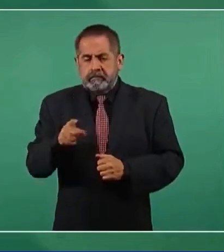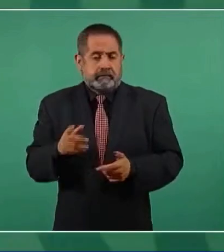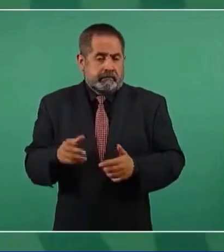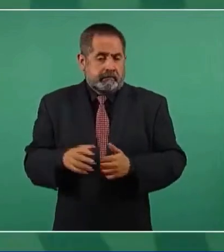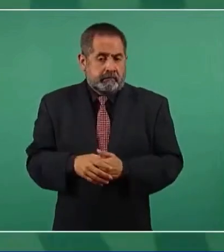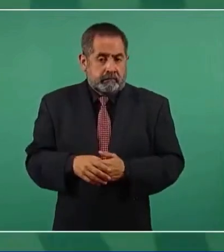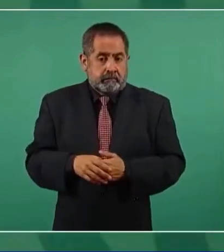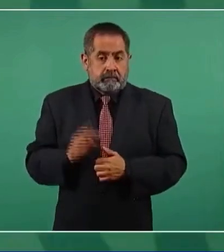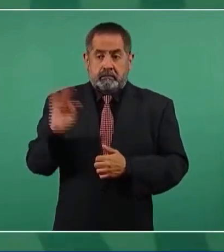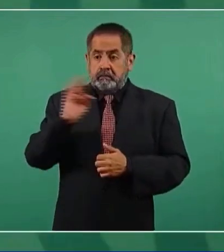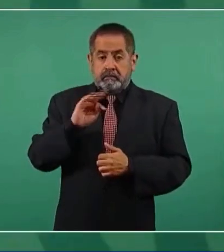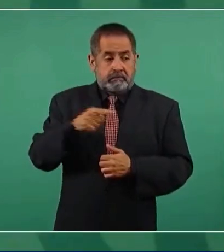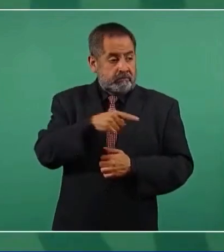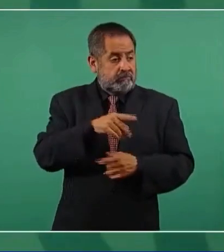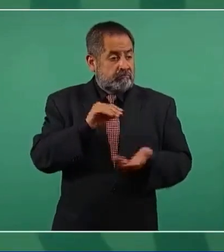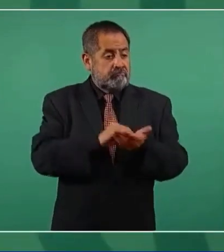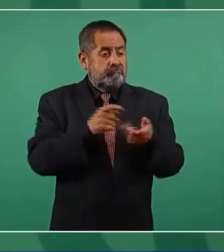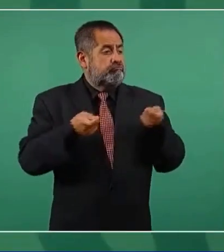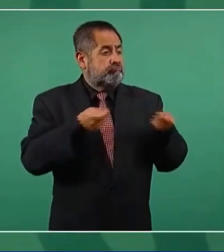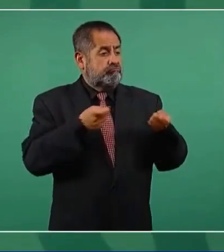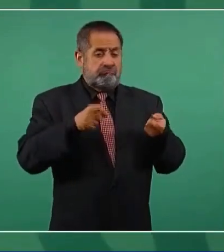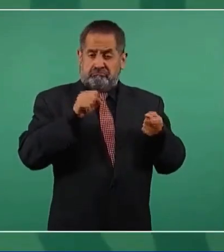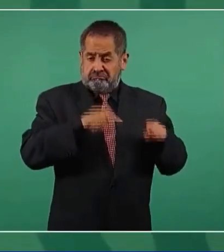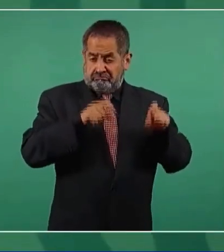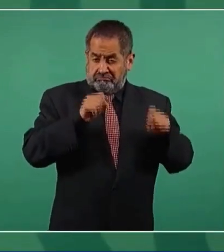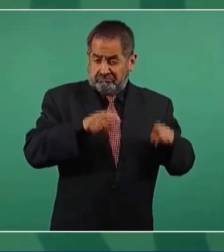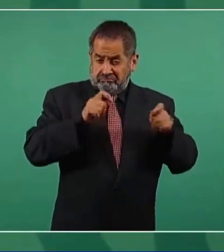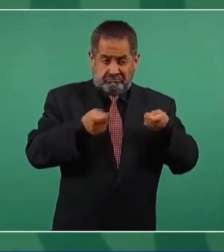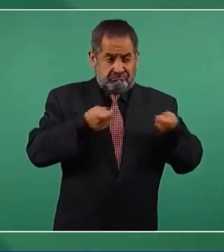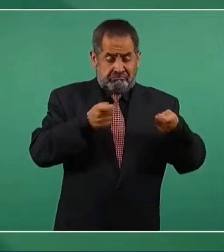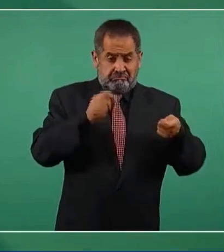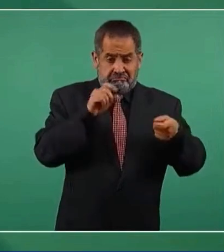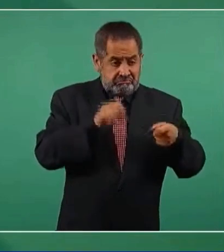si siguen dominando los mismos,